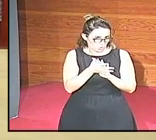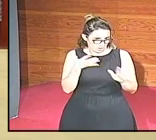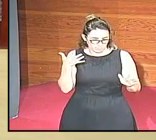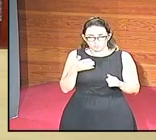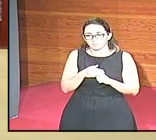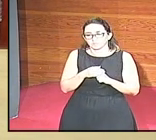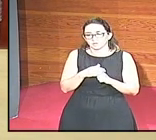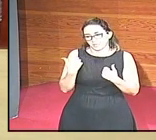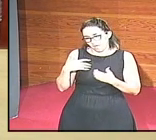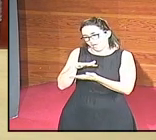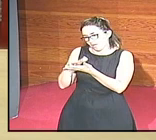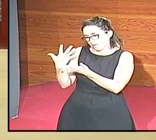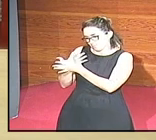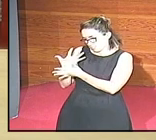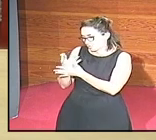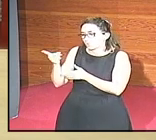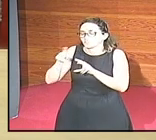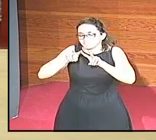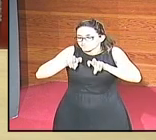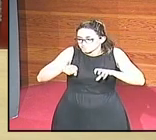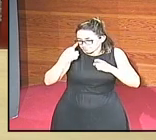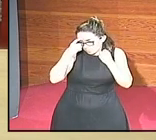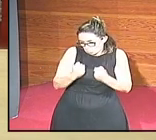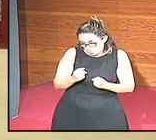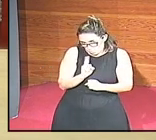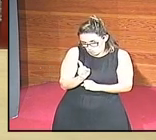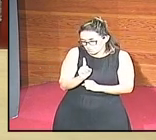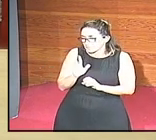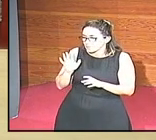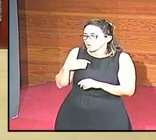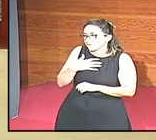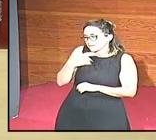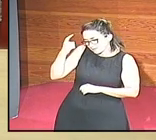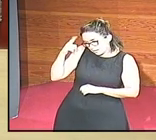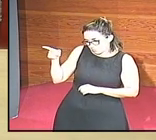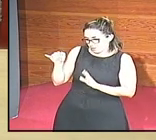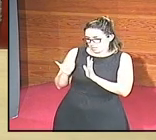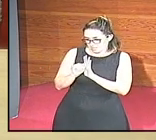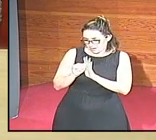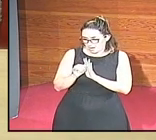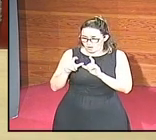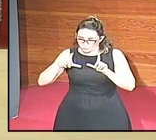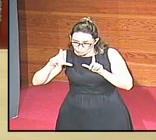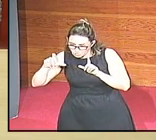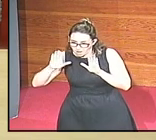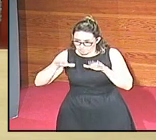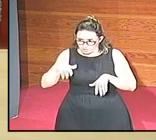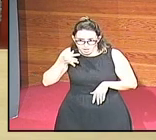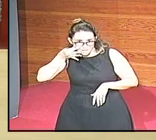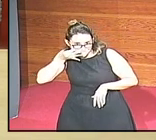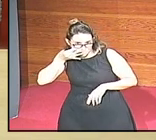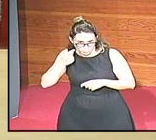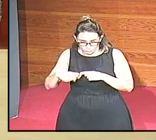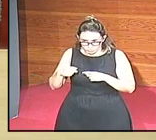lo que ya nos has dicho, que tú no eres un analista, pero desde el punto de vista de tu contacto más directo con la fotografía, lo que has podido percibir de